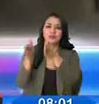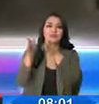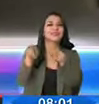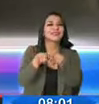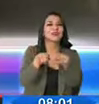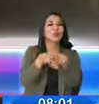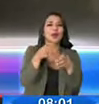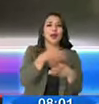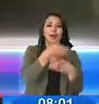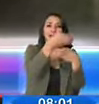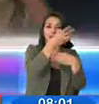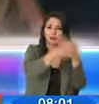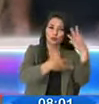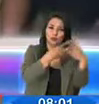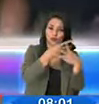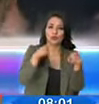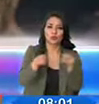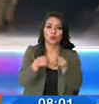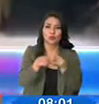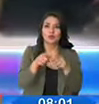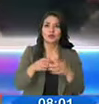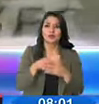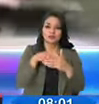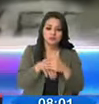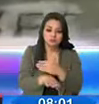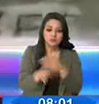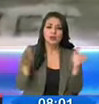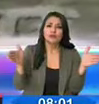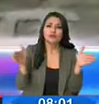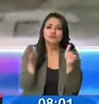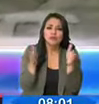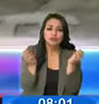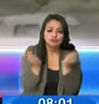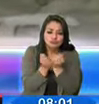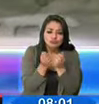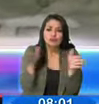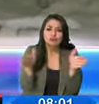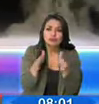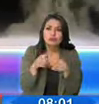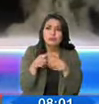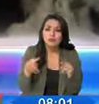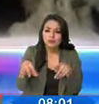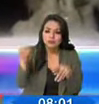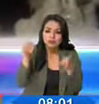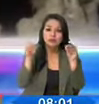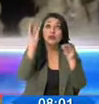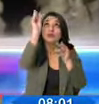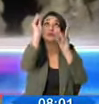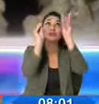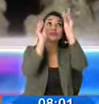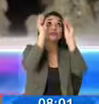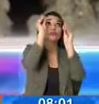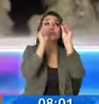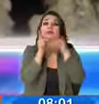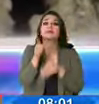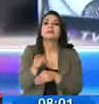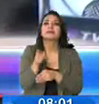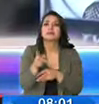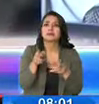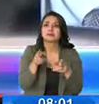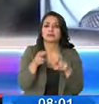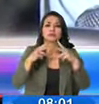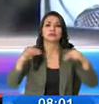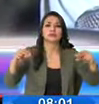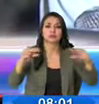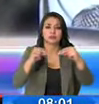mayor trofeo del fútbol. Esta caverna, aunque es pequeña, pero hay gran cantidad de estalactitas, estalagmitas, ¿no?, formaciones naturales. Es por ello